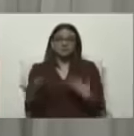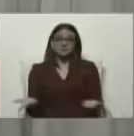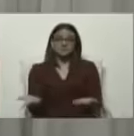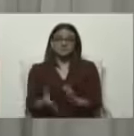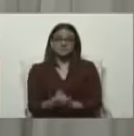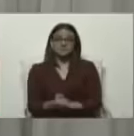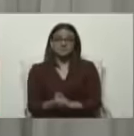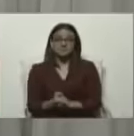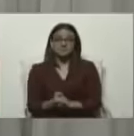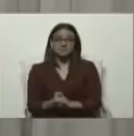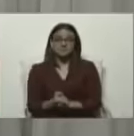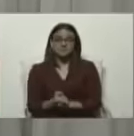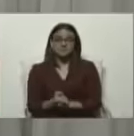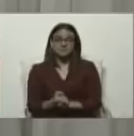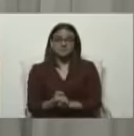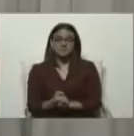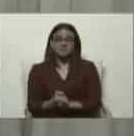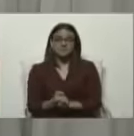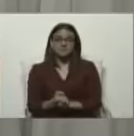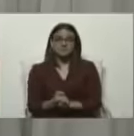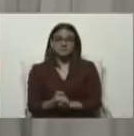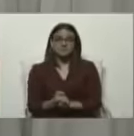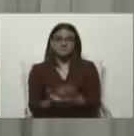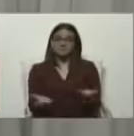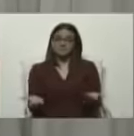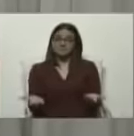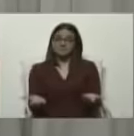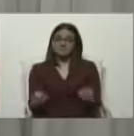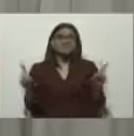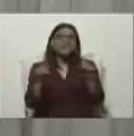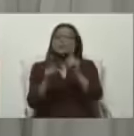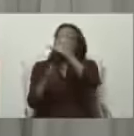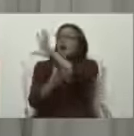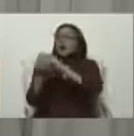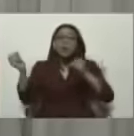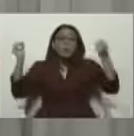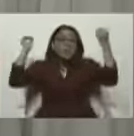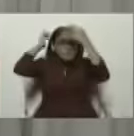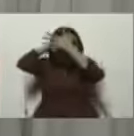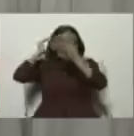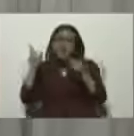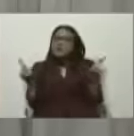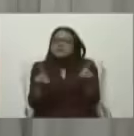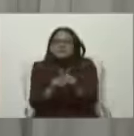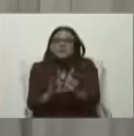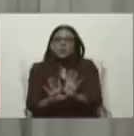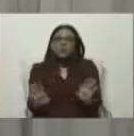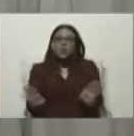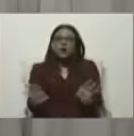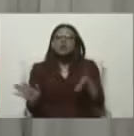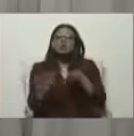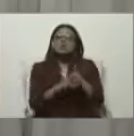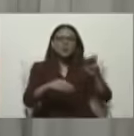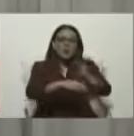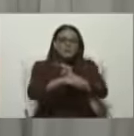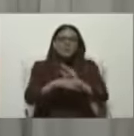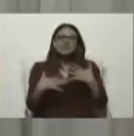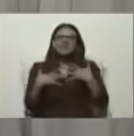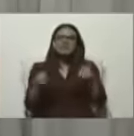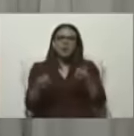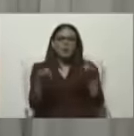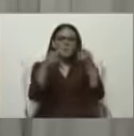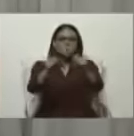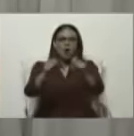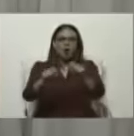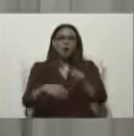Eso es en la primera semana. Como hizo Milei, que hasta el Ministerio de Salud lo cerró, hasta el